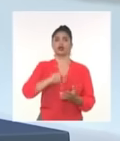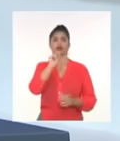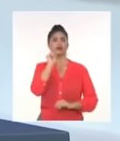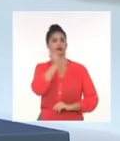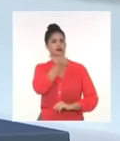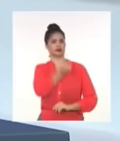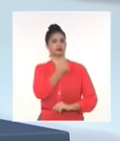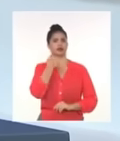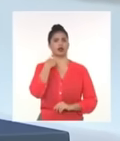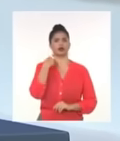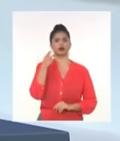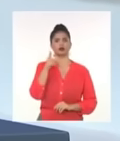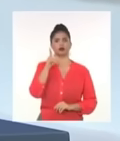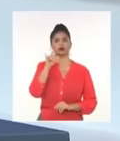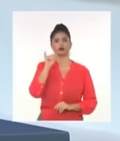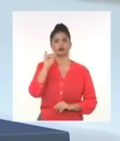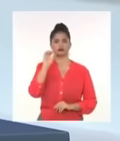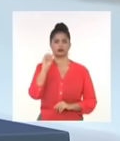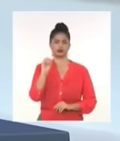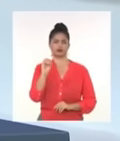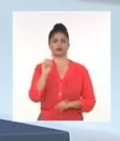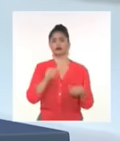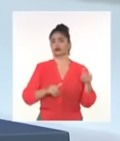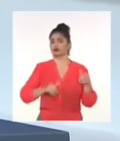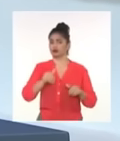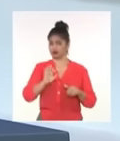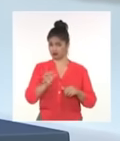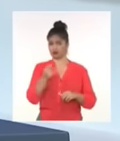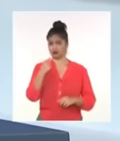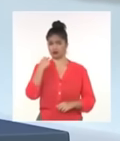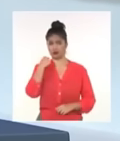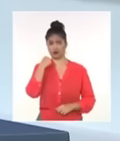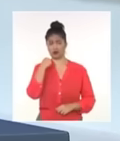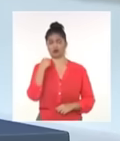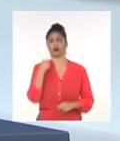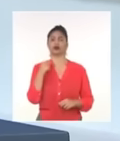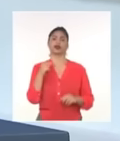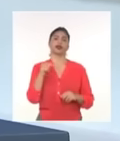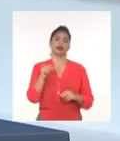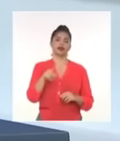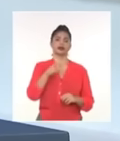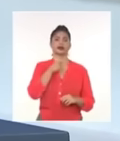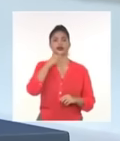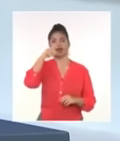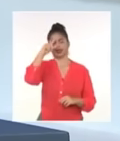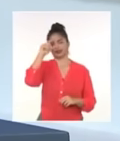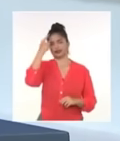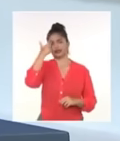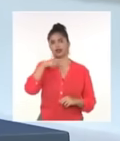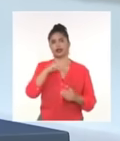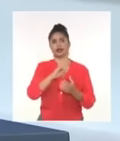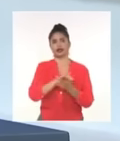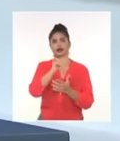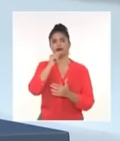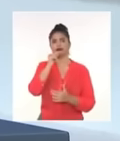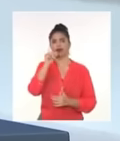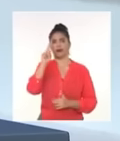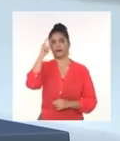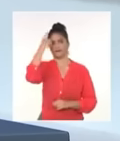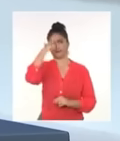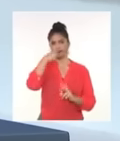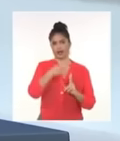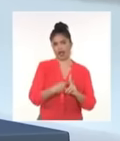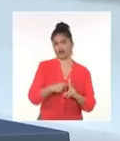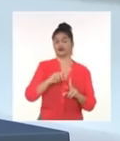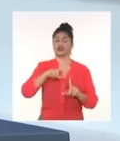de 1960, participando ese propio año en la limpia del Escambray y en la campaña de alfabetización. Durante su tránsito